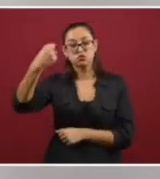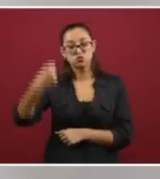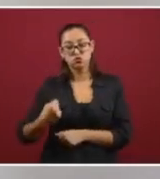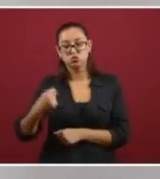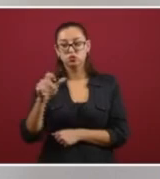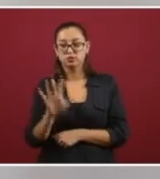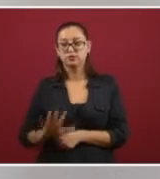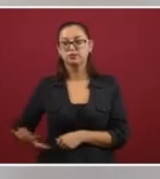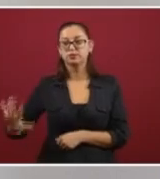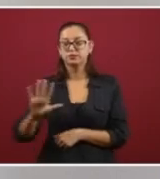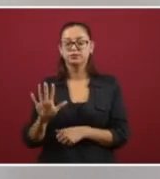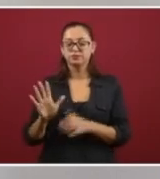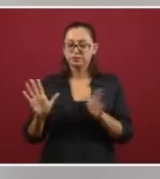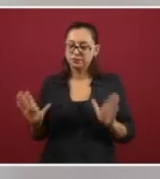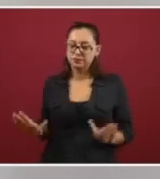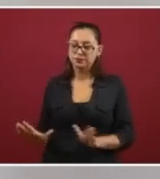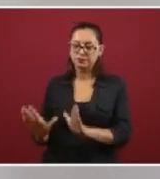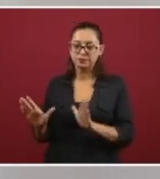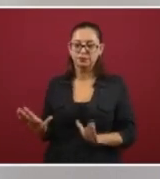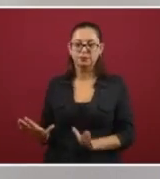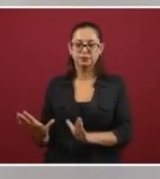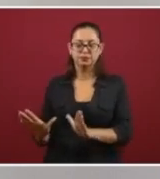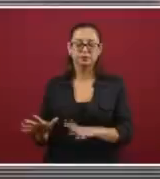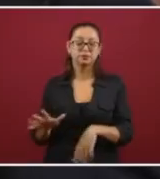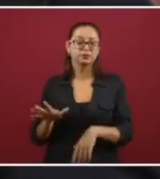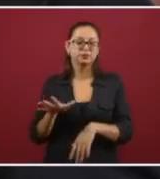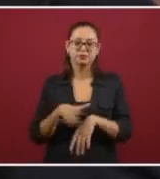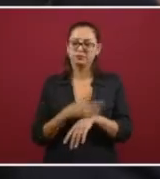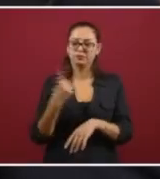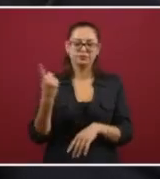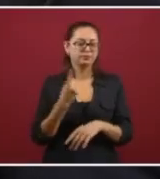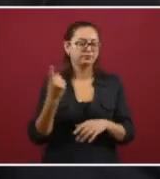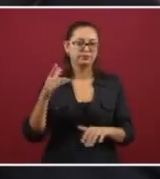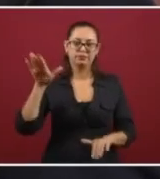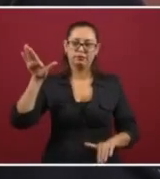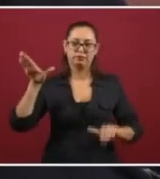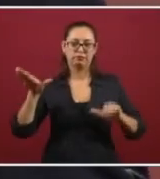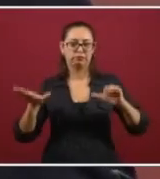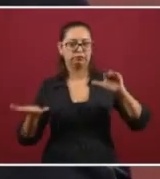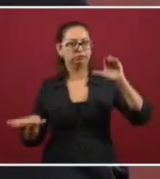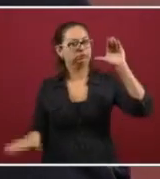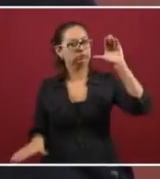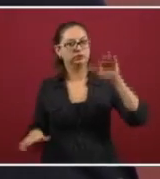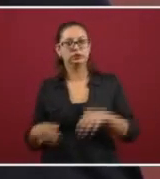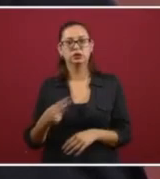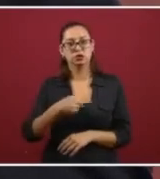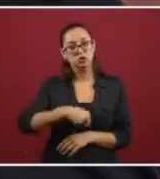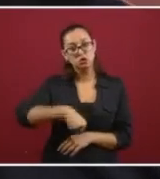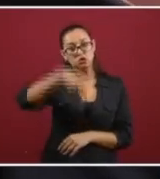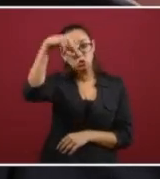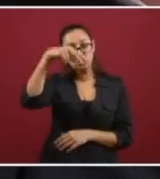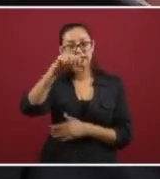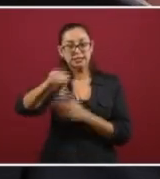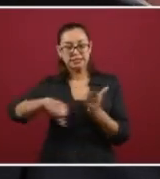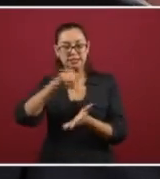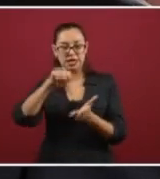porque se produjo un desequilibrio, creció el norte, creció el